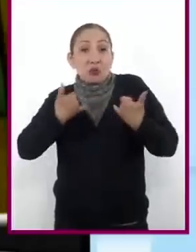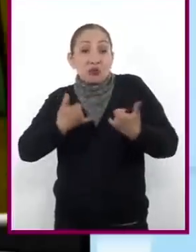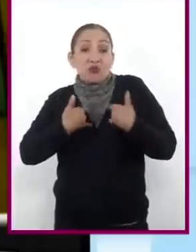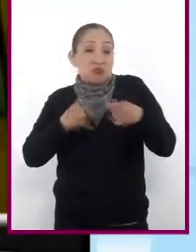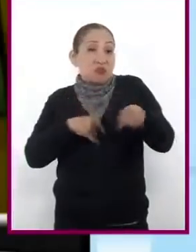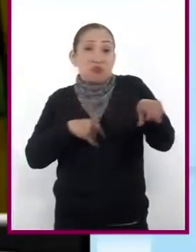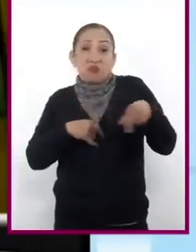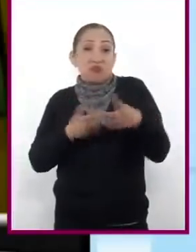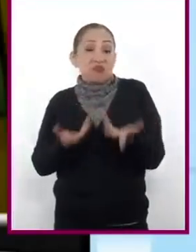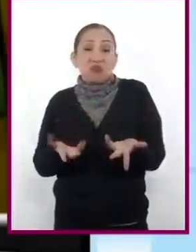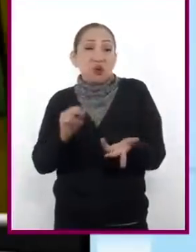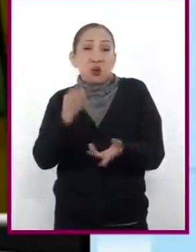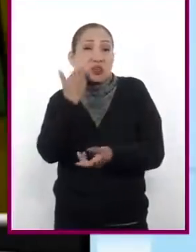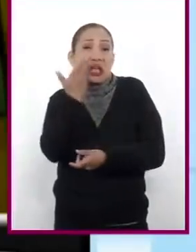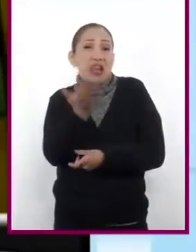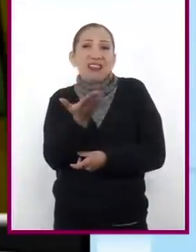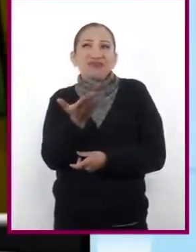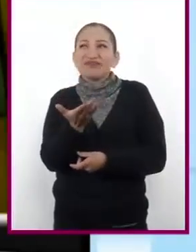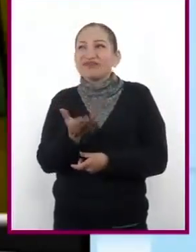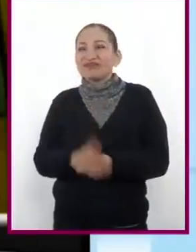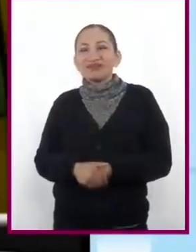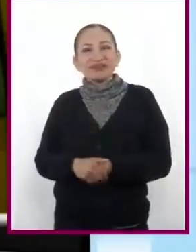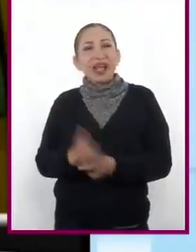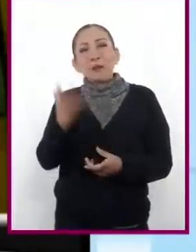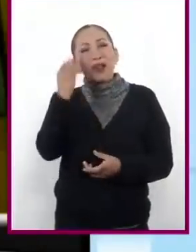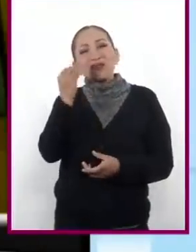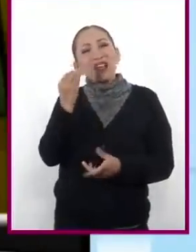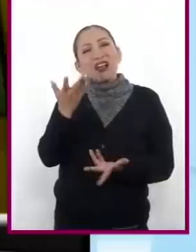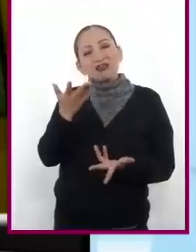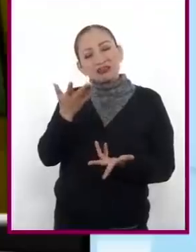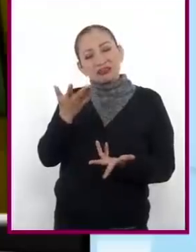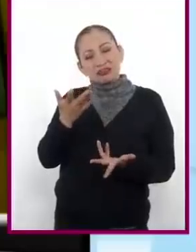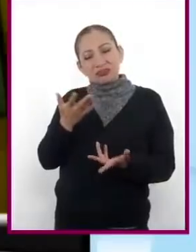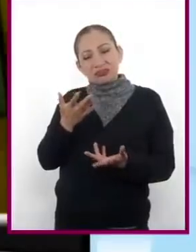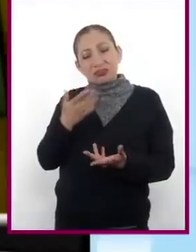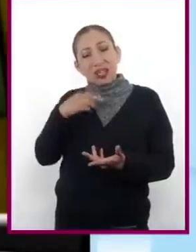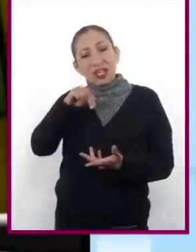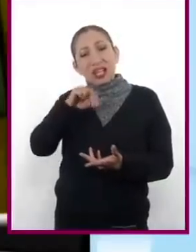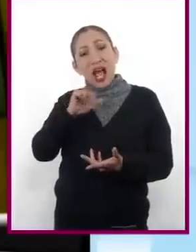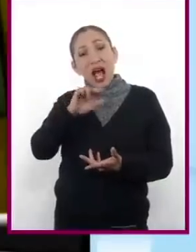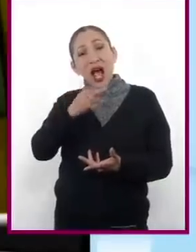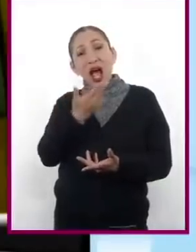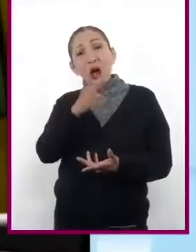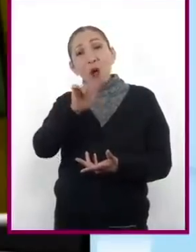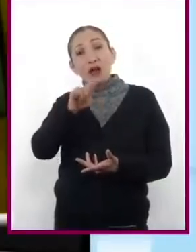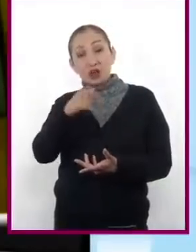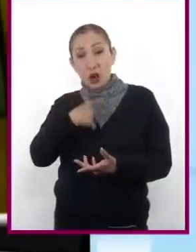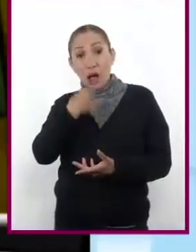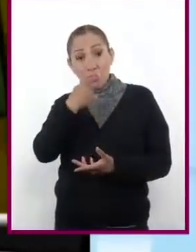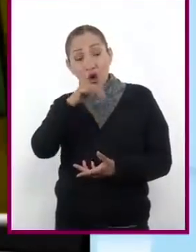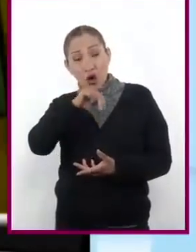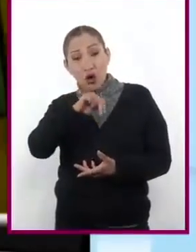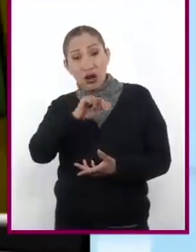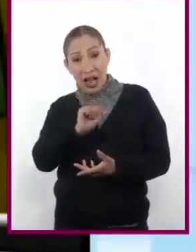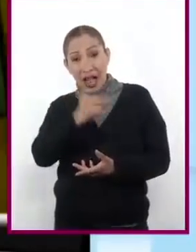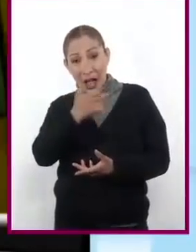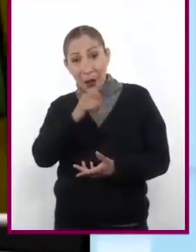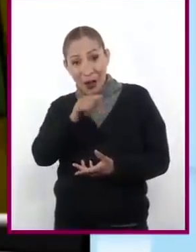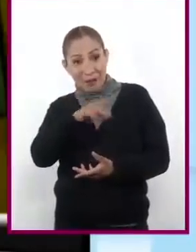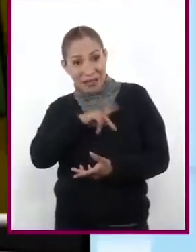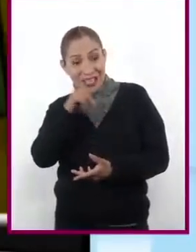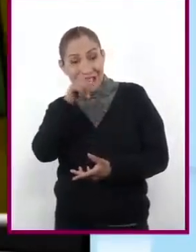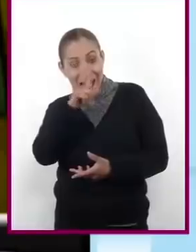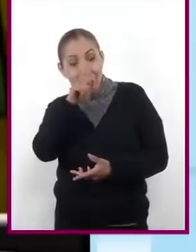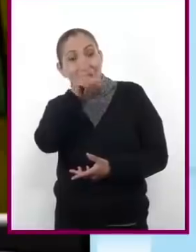muchachos, ya no quieren aprender el náhuatl. Yo les hablo en náhuatl,